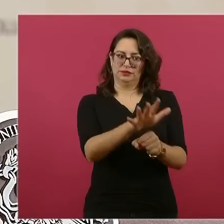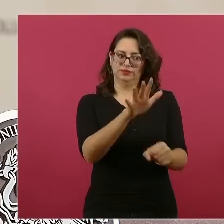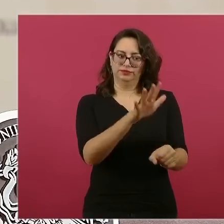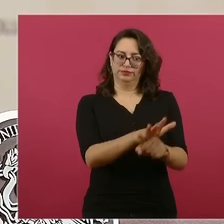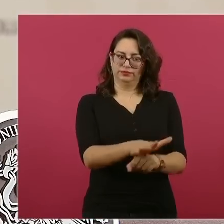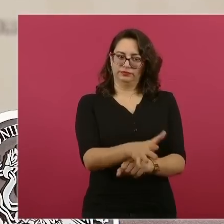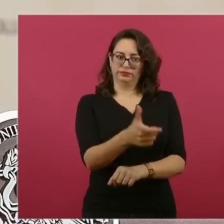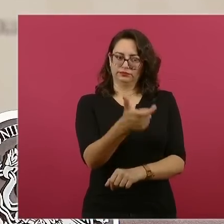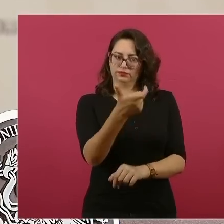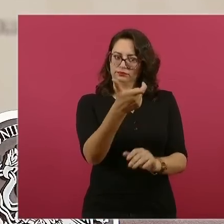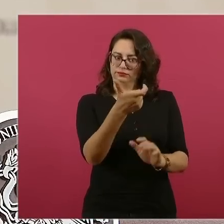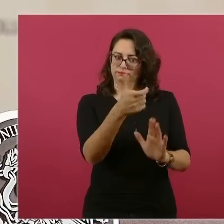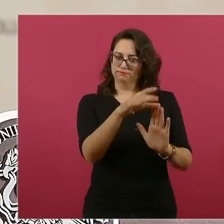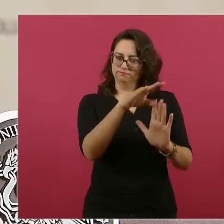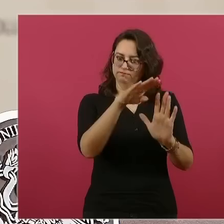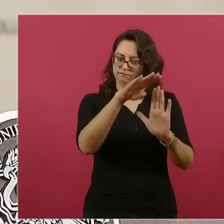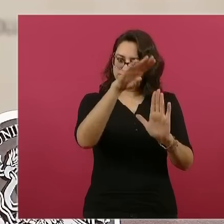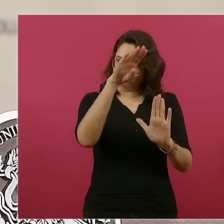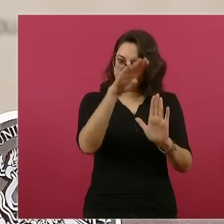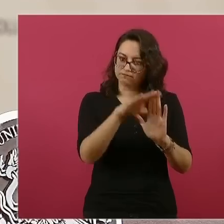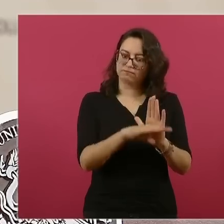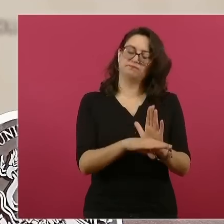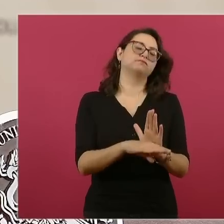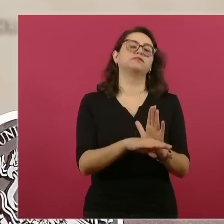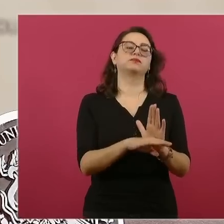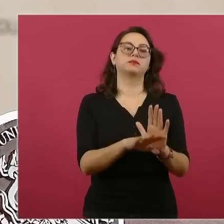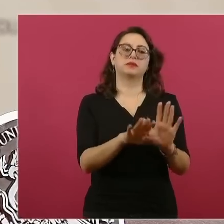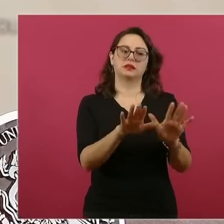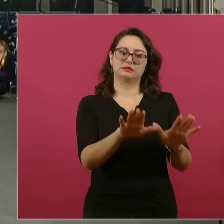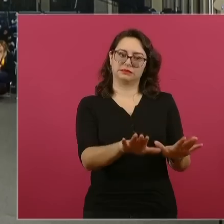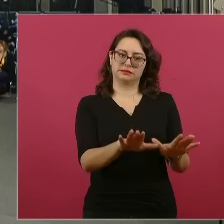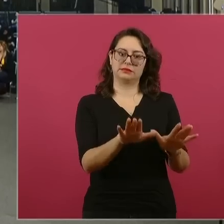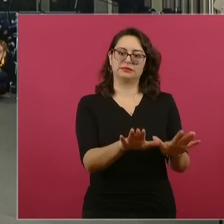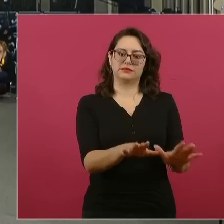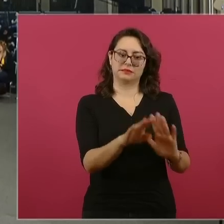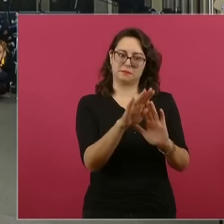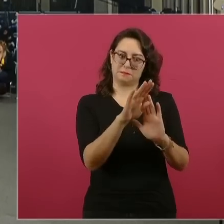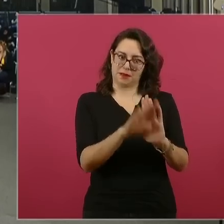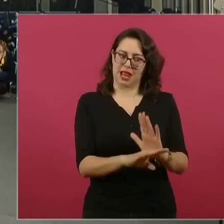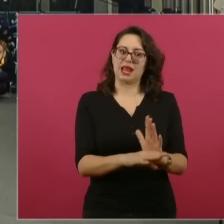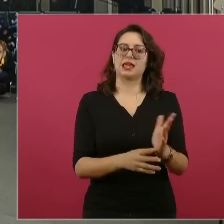bájale, ahora sí que bájale una rayita.